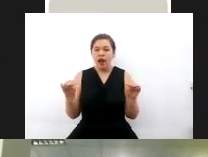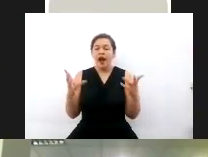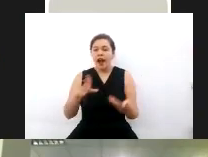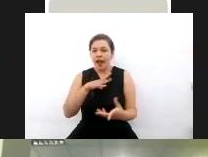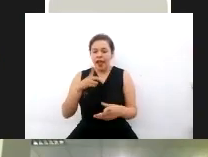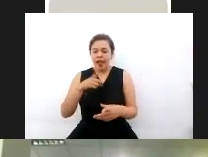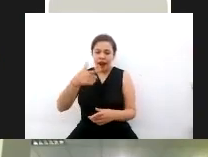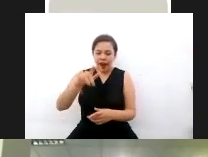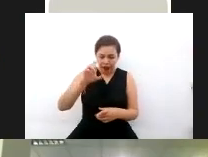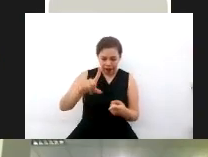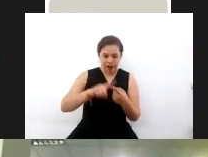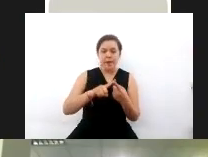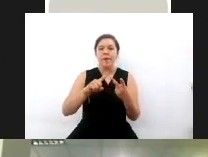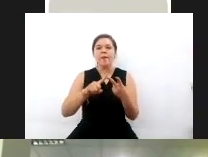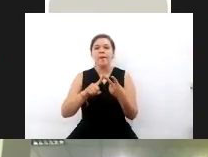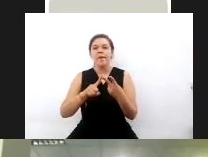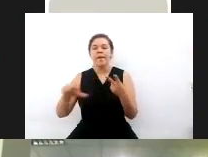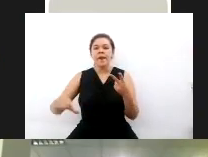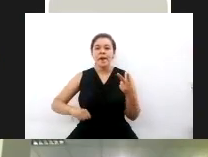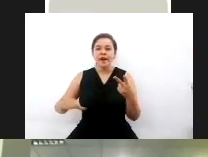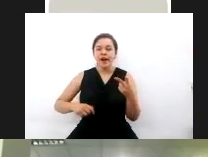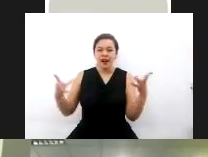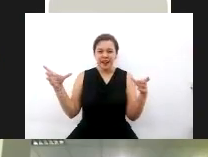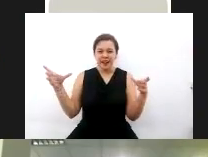gel, actividades reducidas,